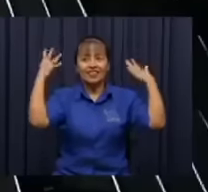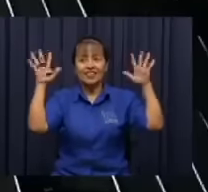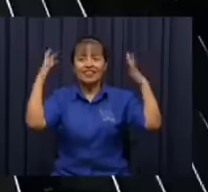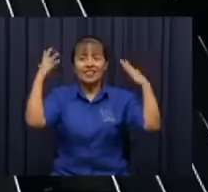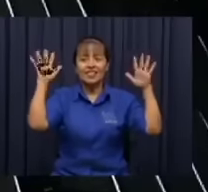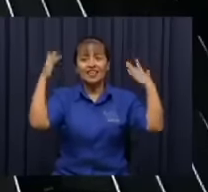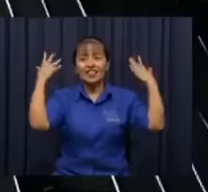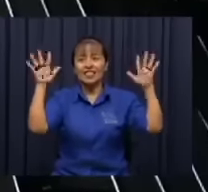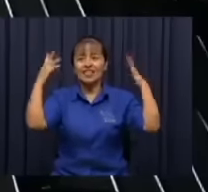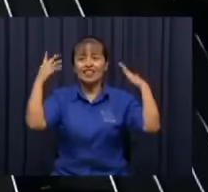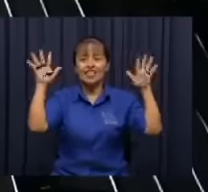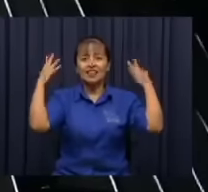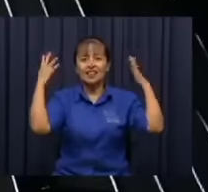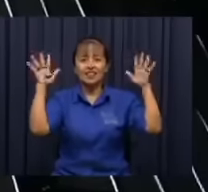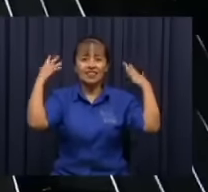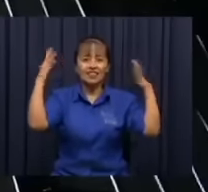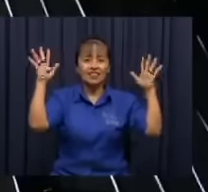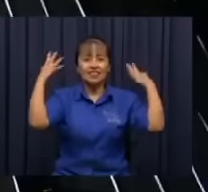Aleluya.